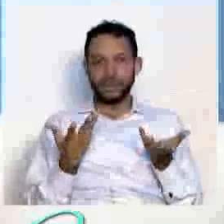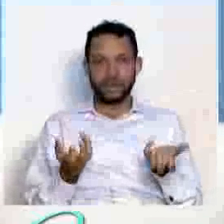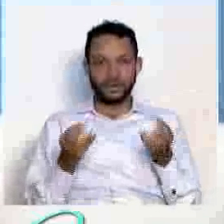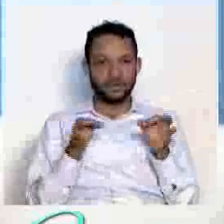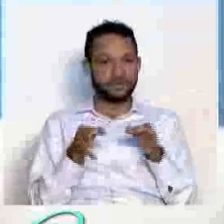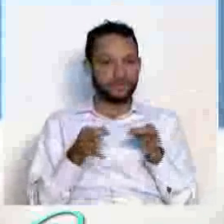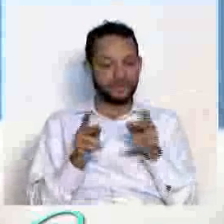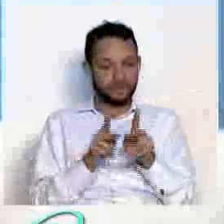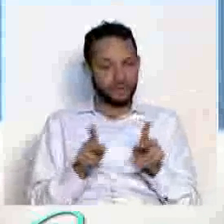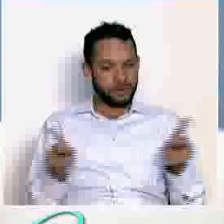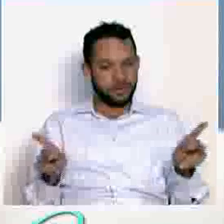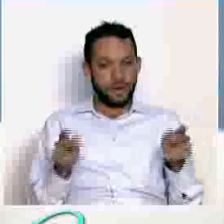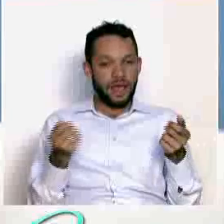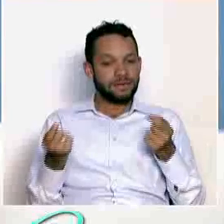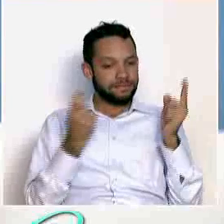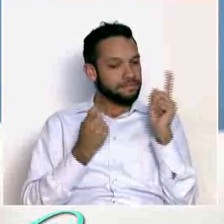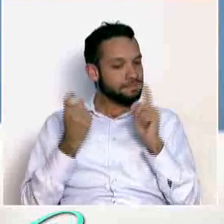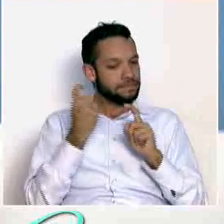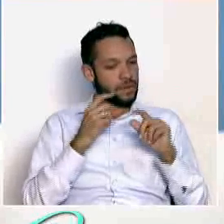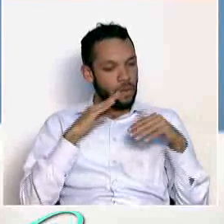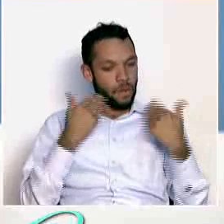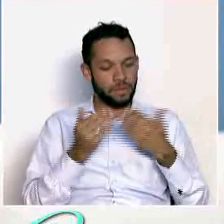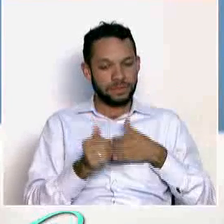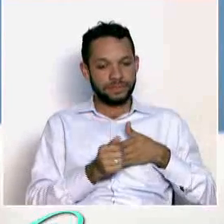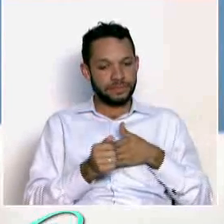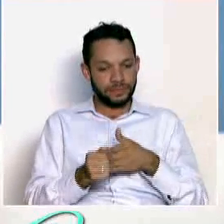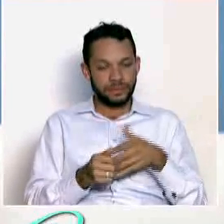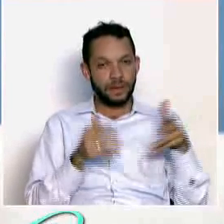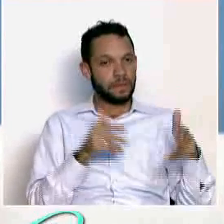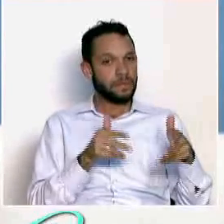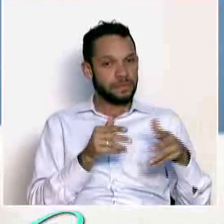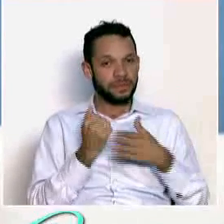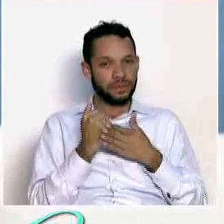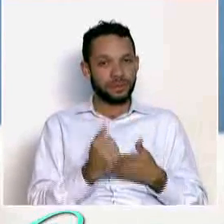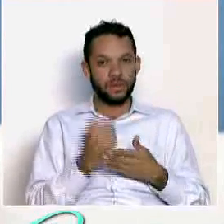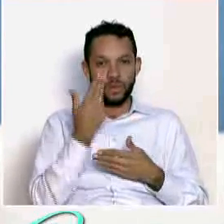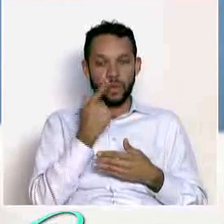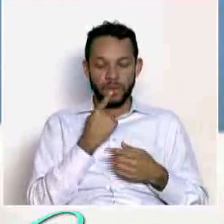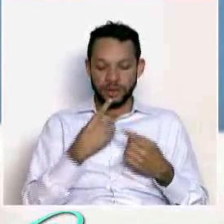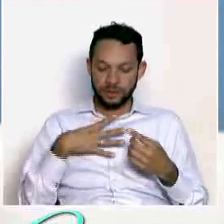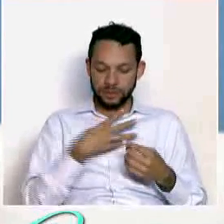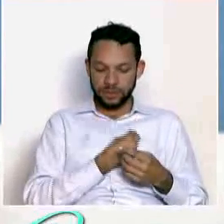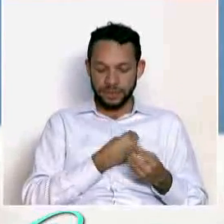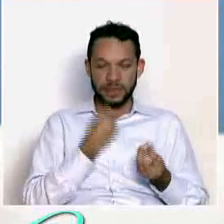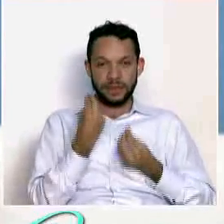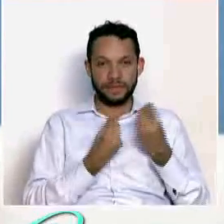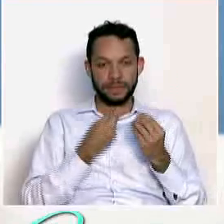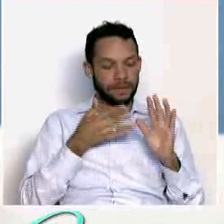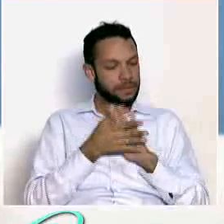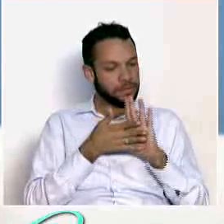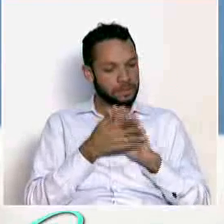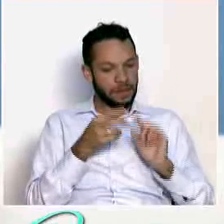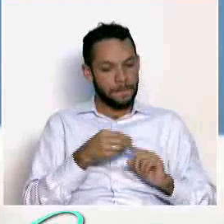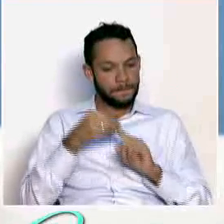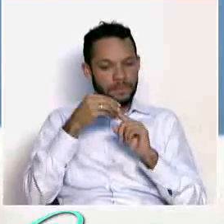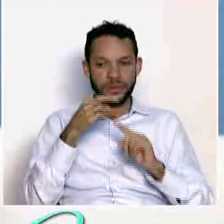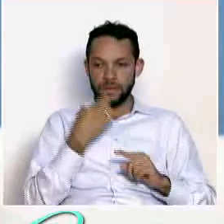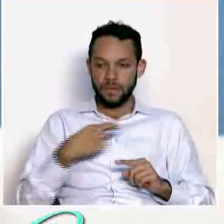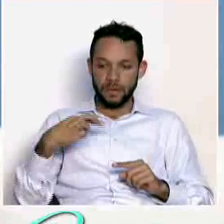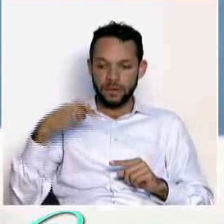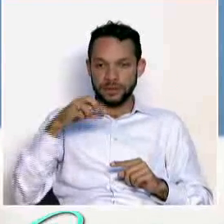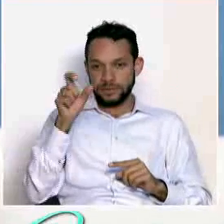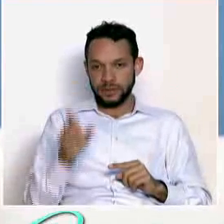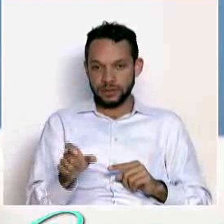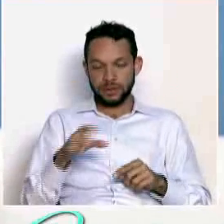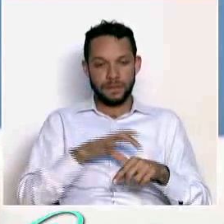hogares pensando en eso, en orientar. Y cada día nosotros tenemos más especialistas. Queremos que